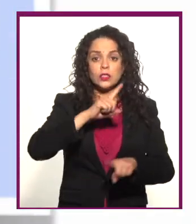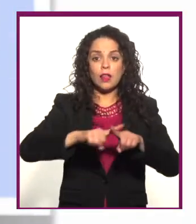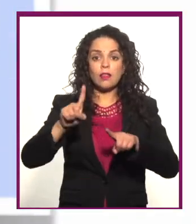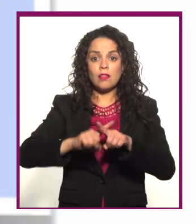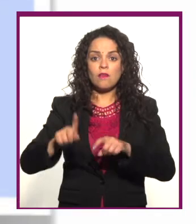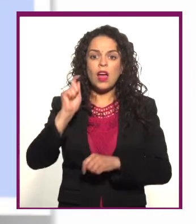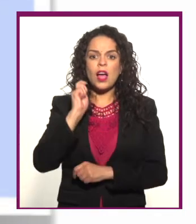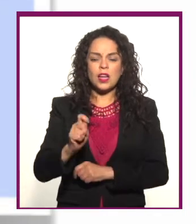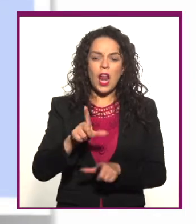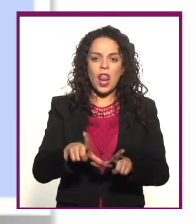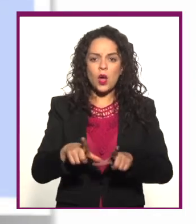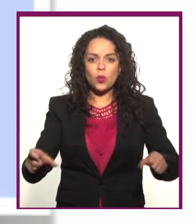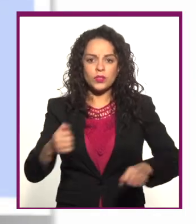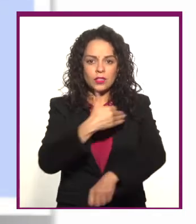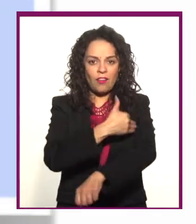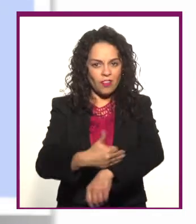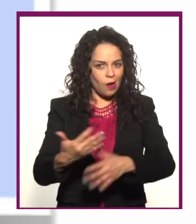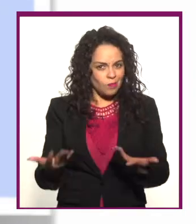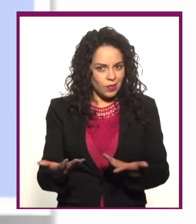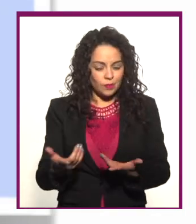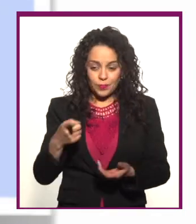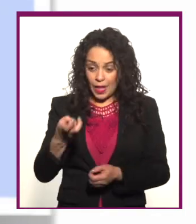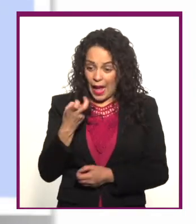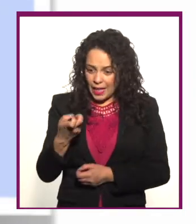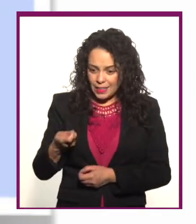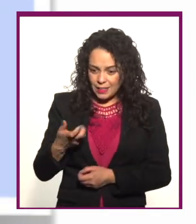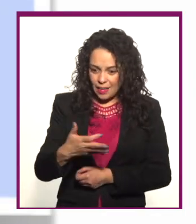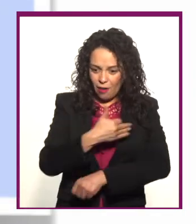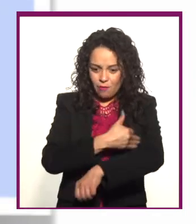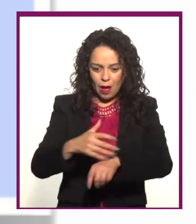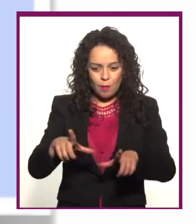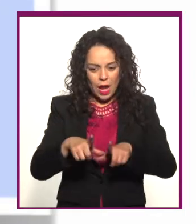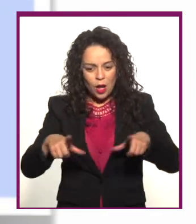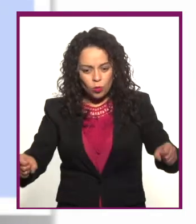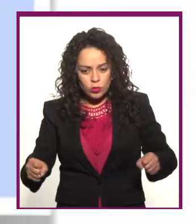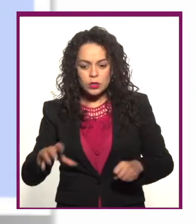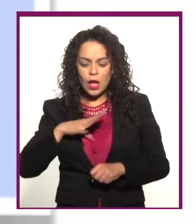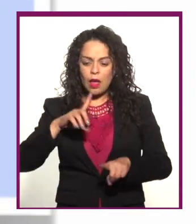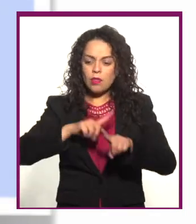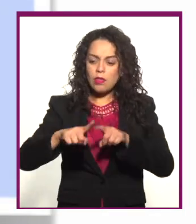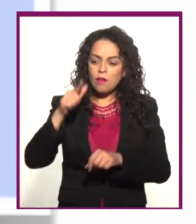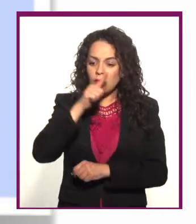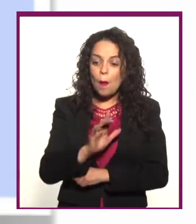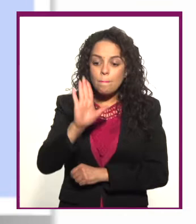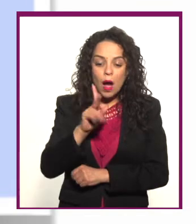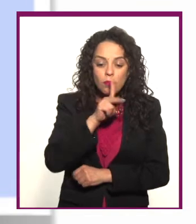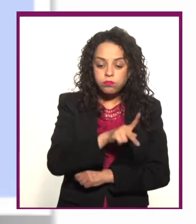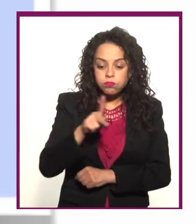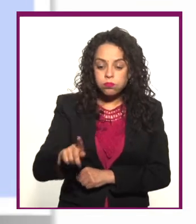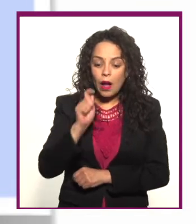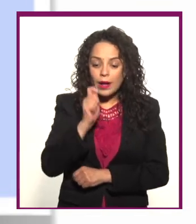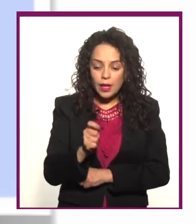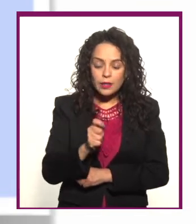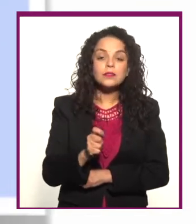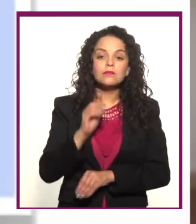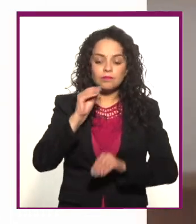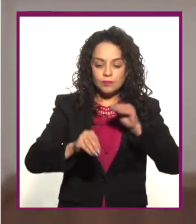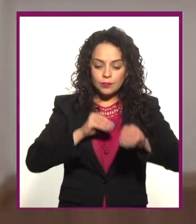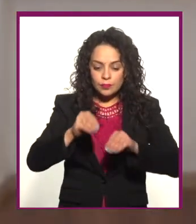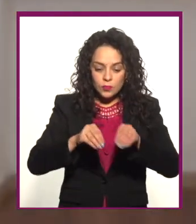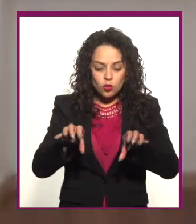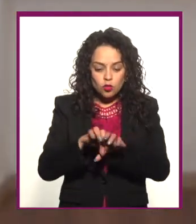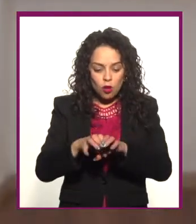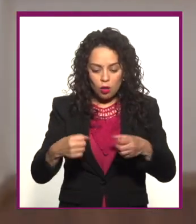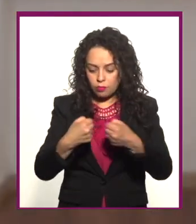familias lingüísticas. Teniendo en cuenta que una familia lingüística es el conjunto de lenguas que tienen parecidos en su